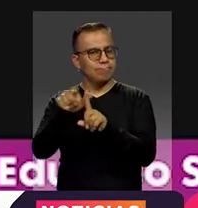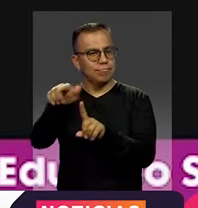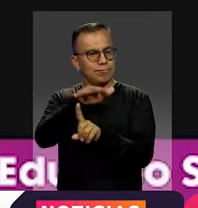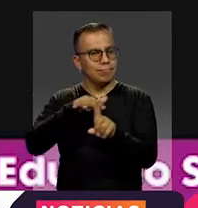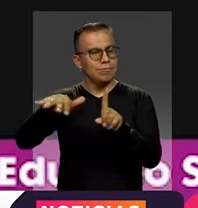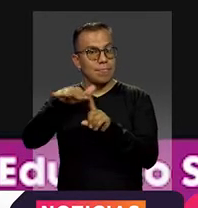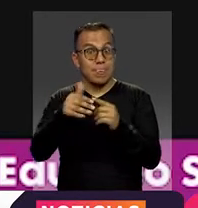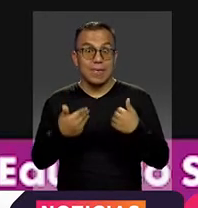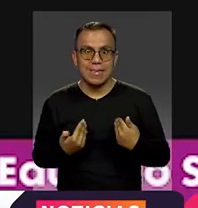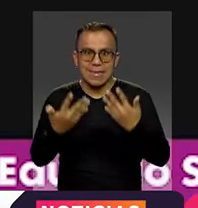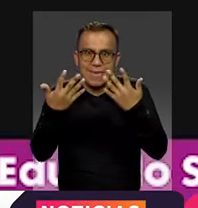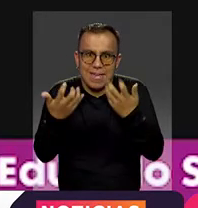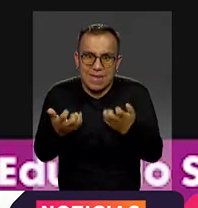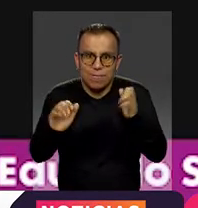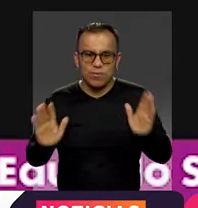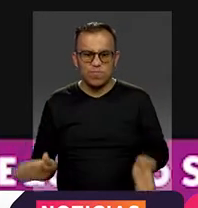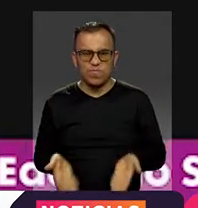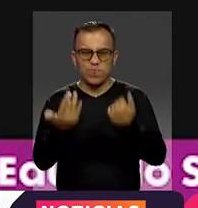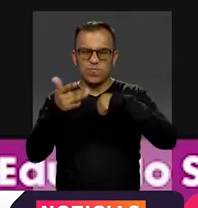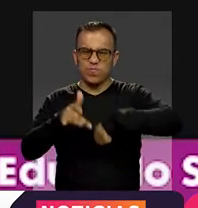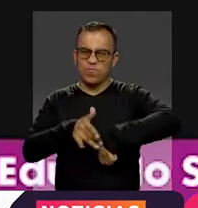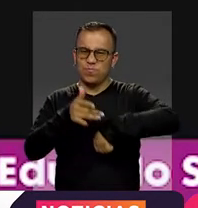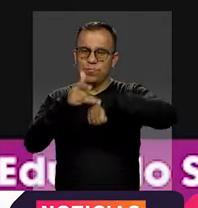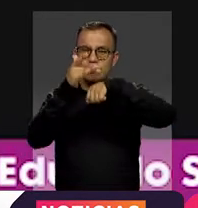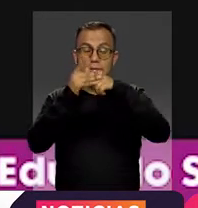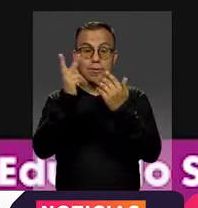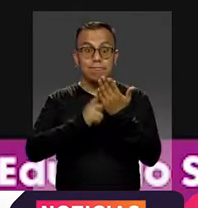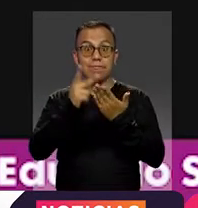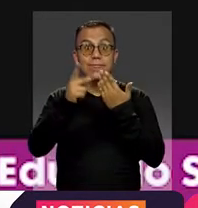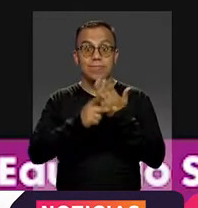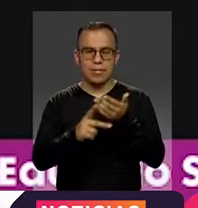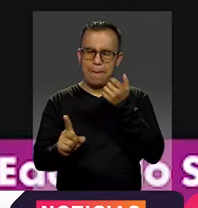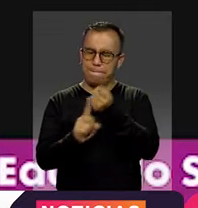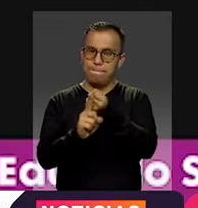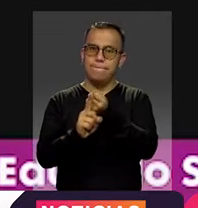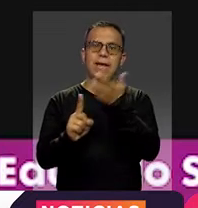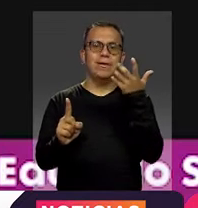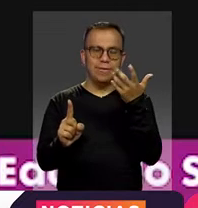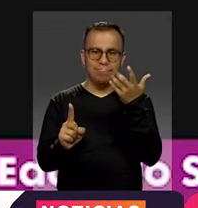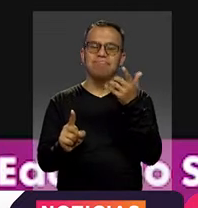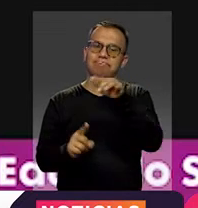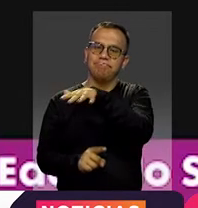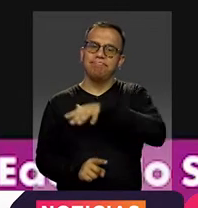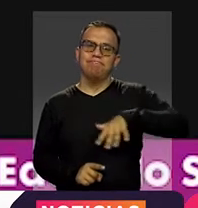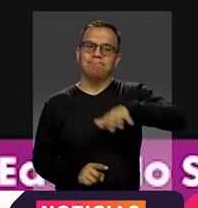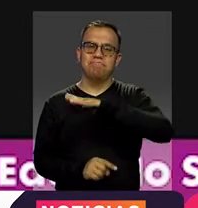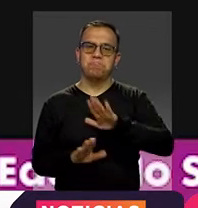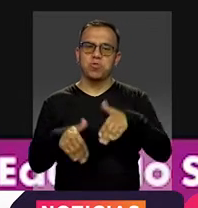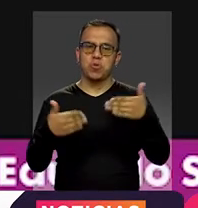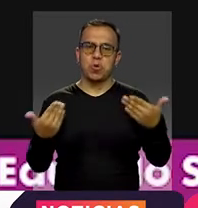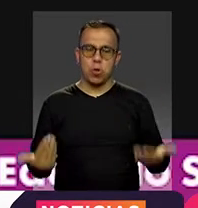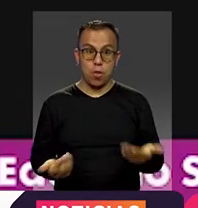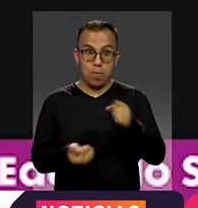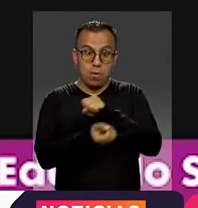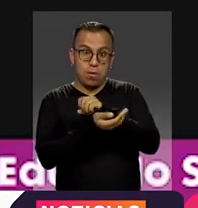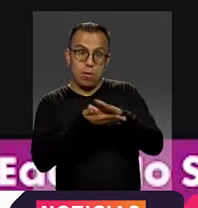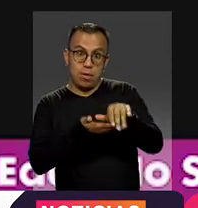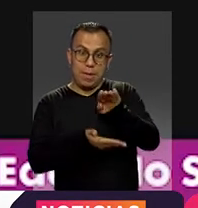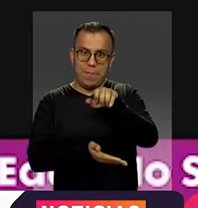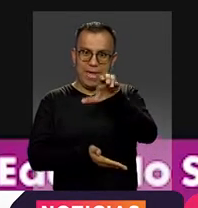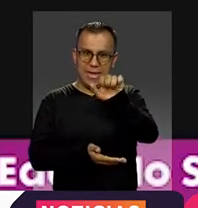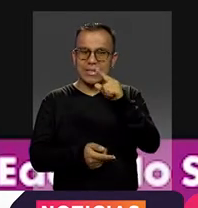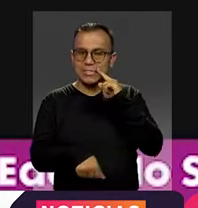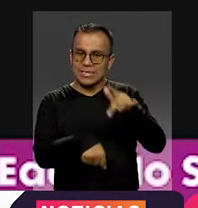y queremos incentivar a través de este proyecto de alto impacto directamente a través de estas becas y de este proyecto